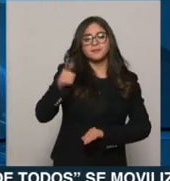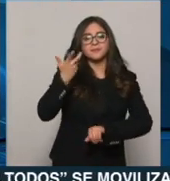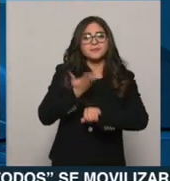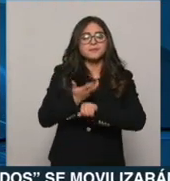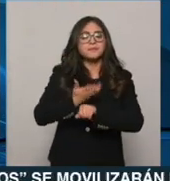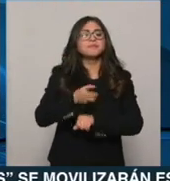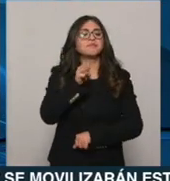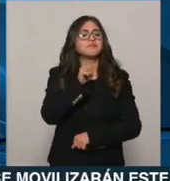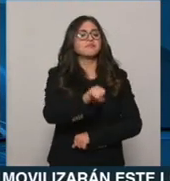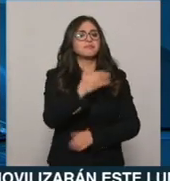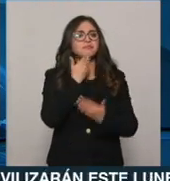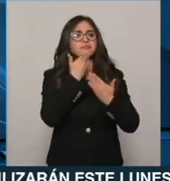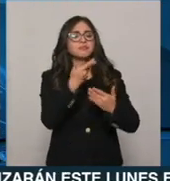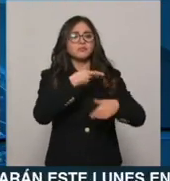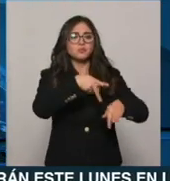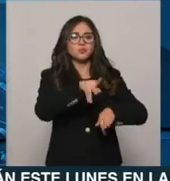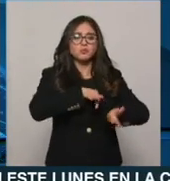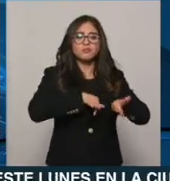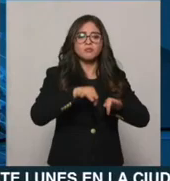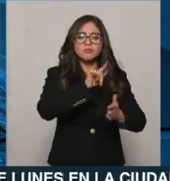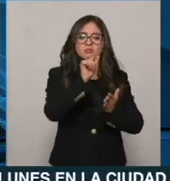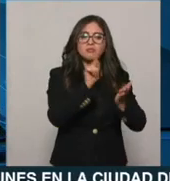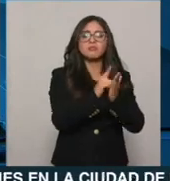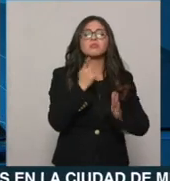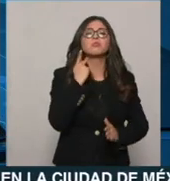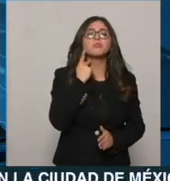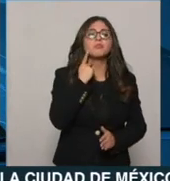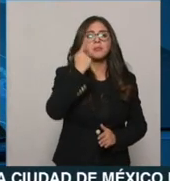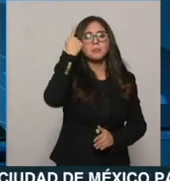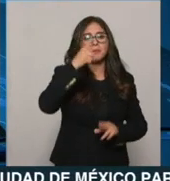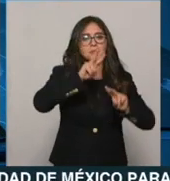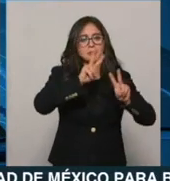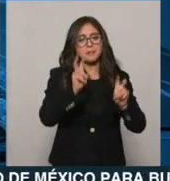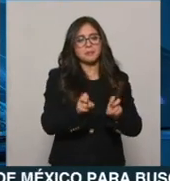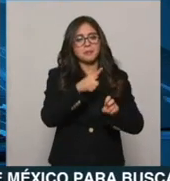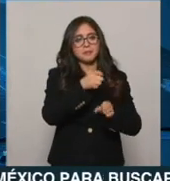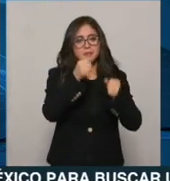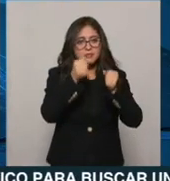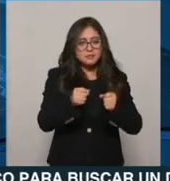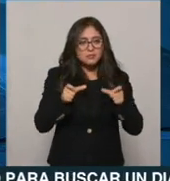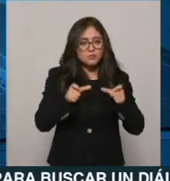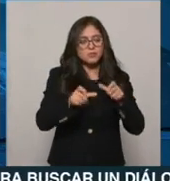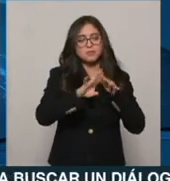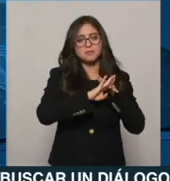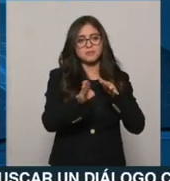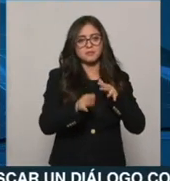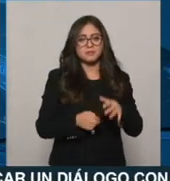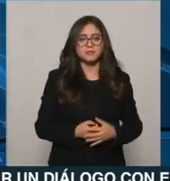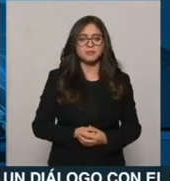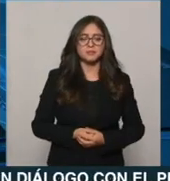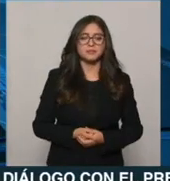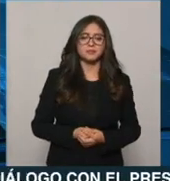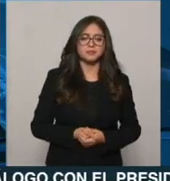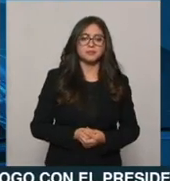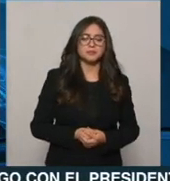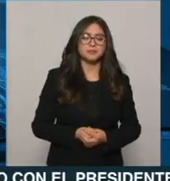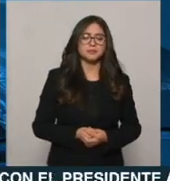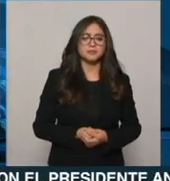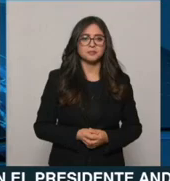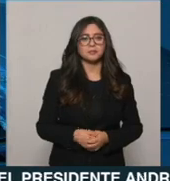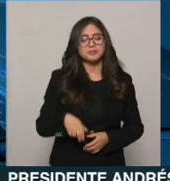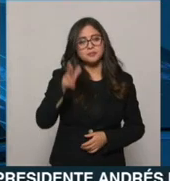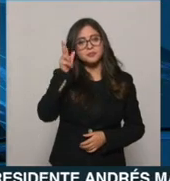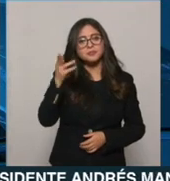visto bueno a las políticas públicas que se han implementado en nuestro país en esta estrategia de seguridad antimigrantes. ¿Qué tal? Buenos días, un